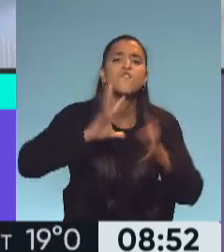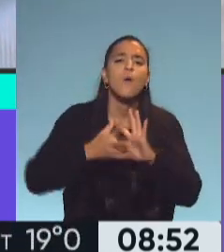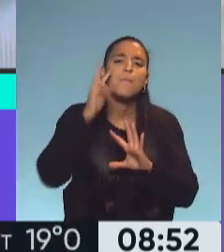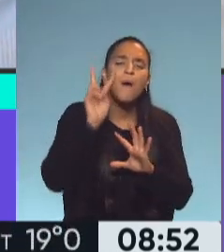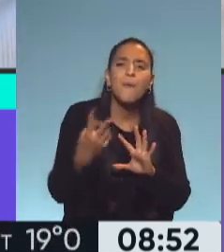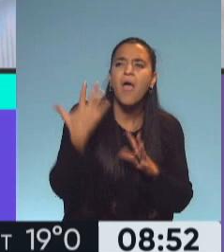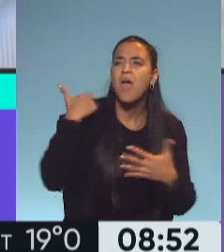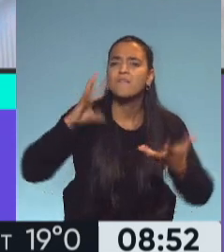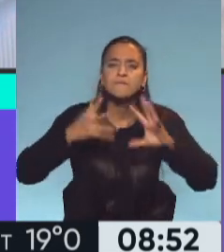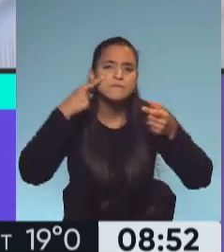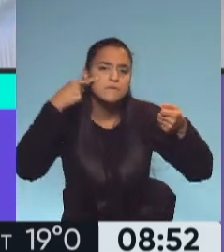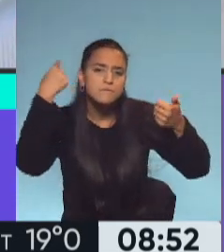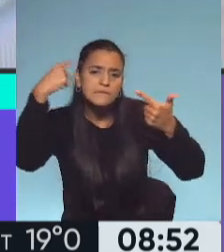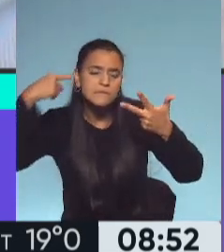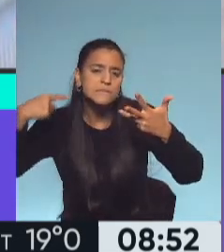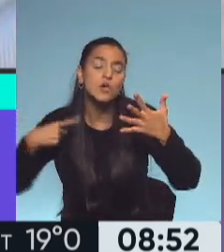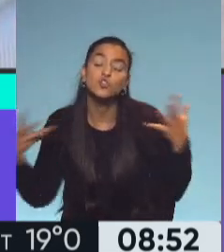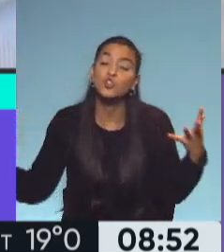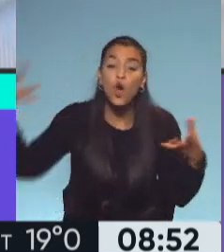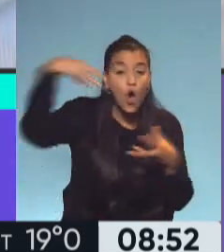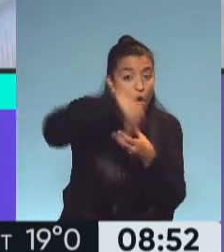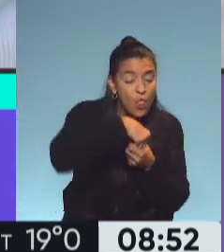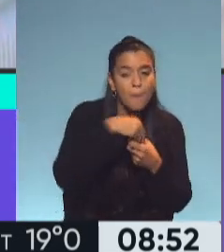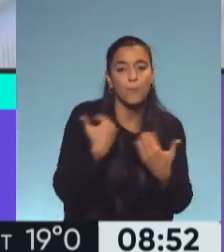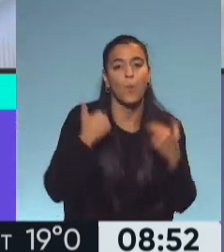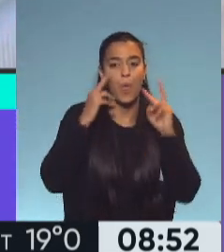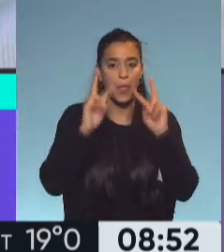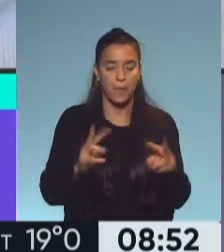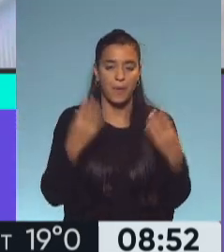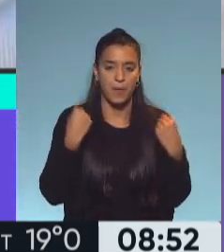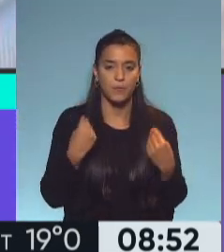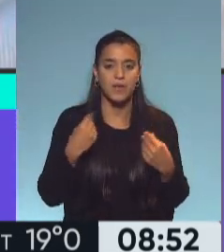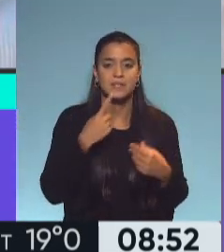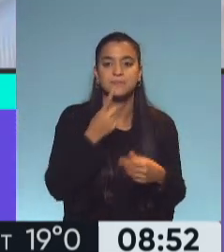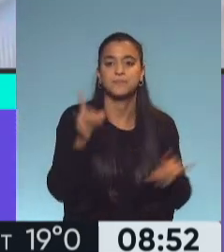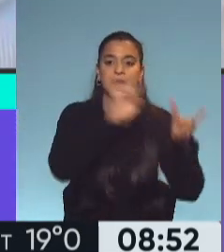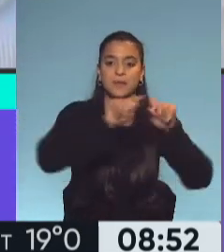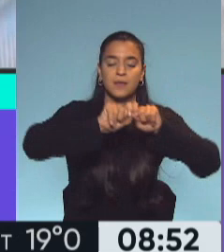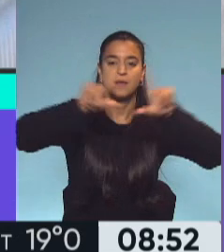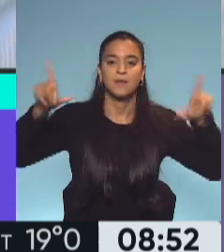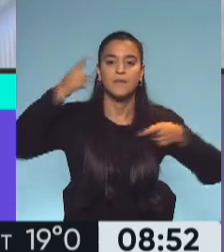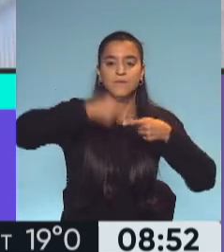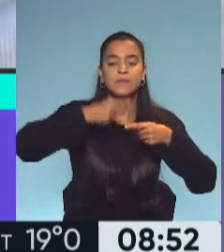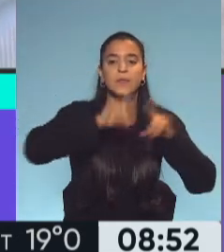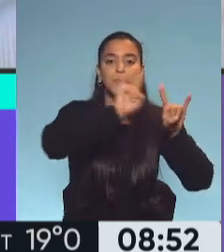los focos y a las proyecciones especiales, todas estas se van a poder ver a través de la página del festival